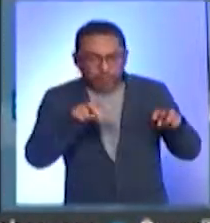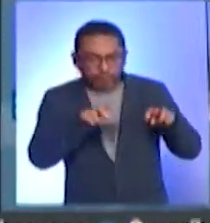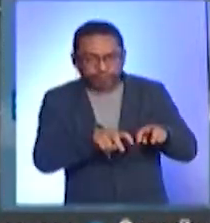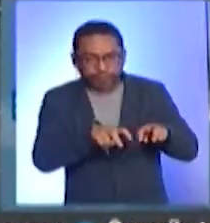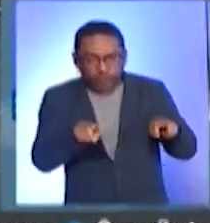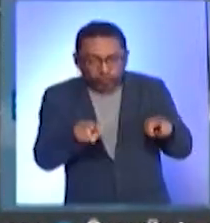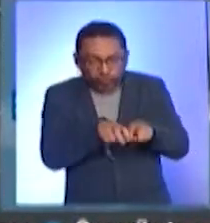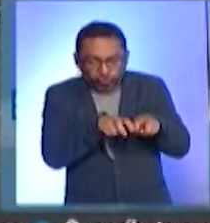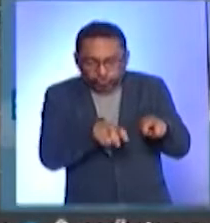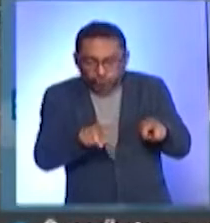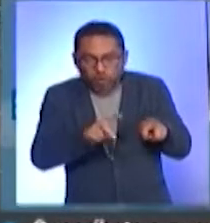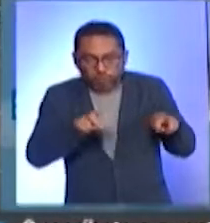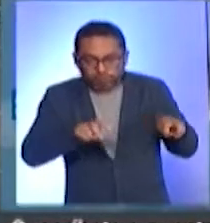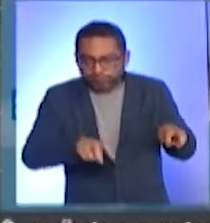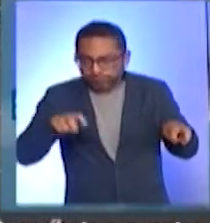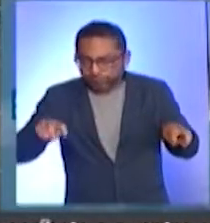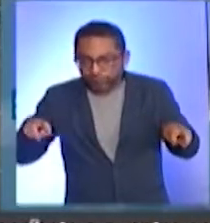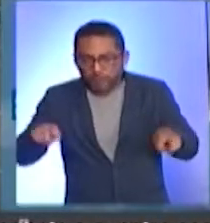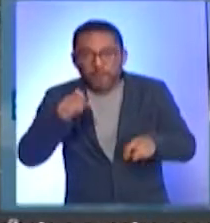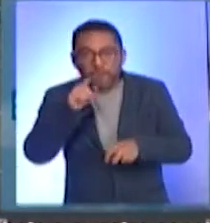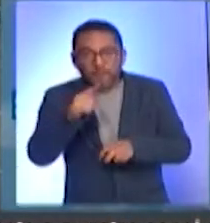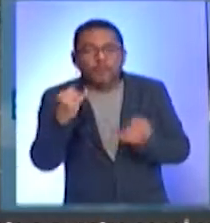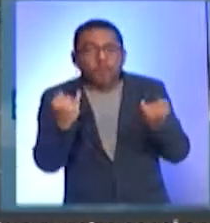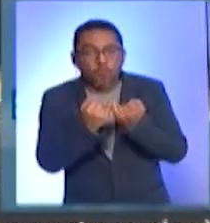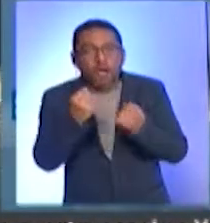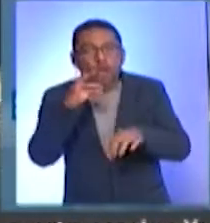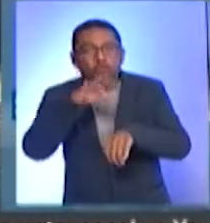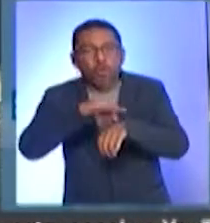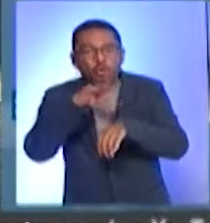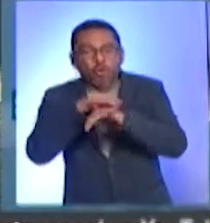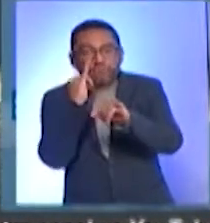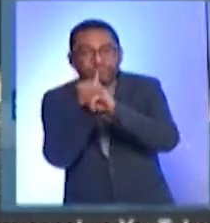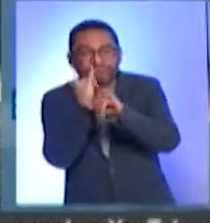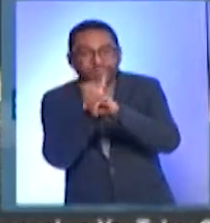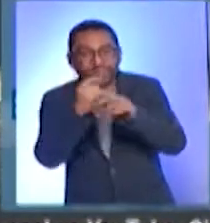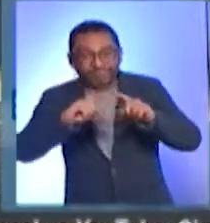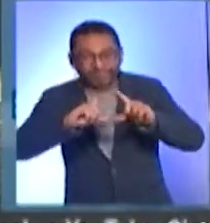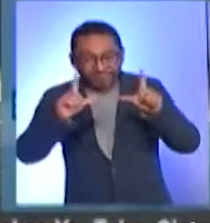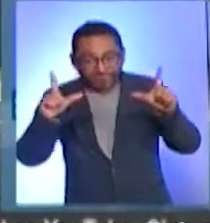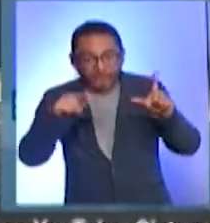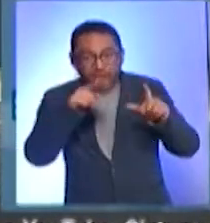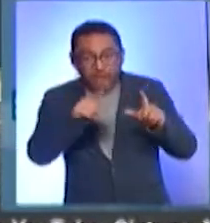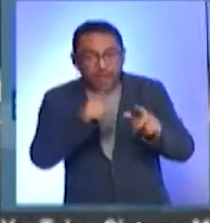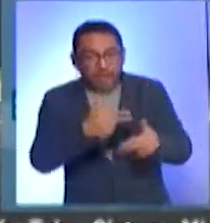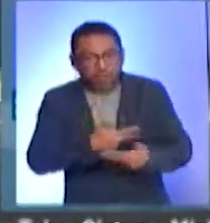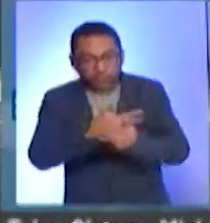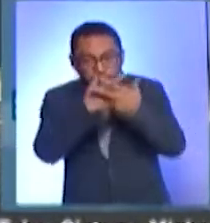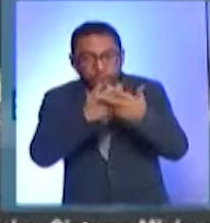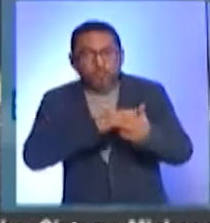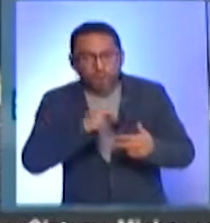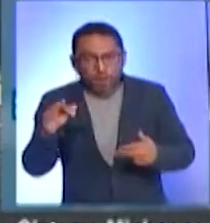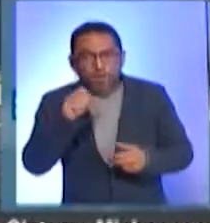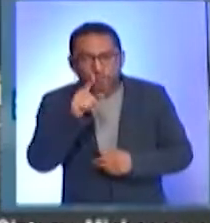las consultas digitales también son otra opción que ofrecen las clínicas de linz para los pacientes con discapacidad o que no pueden acudir